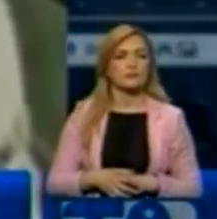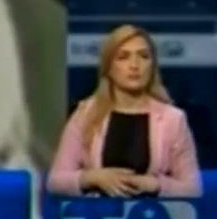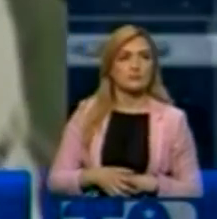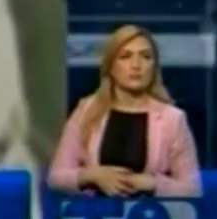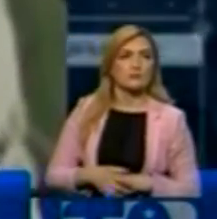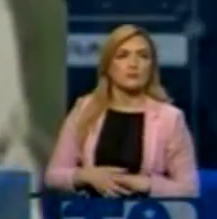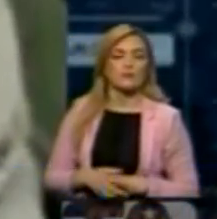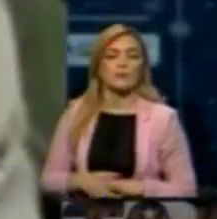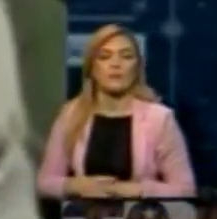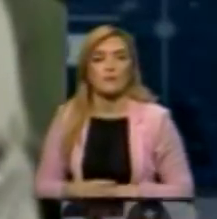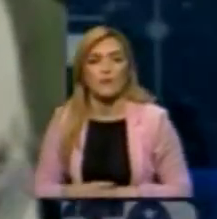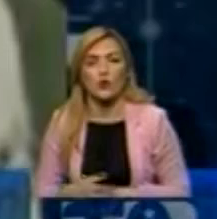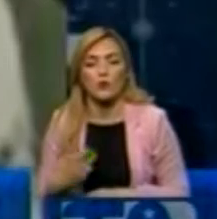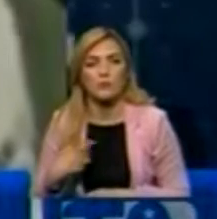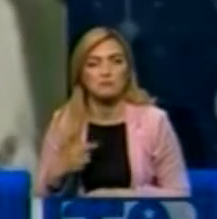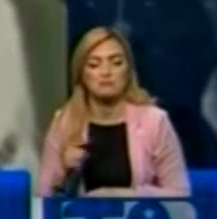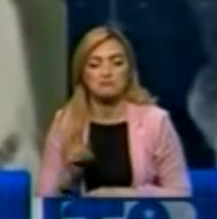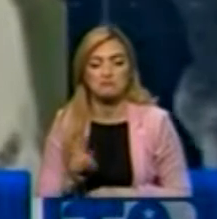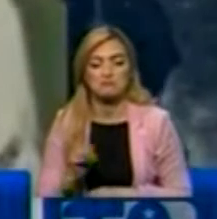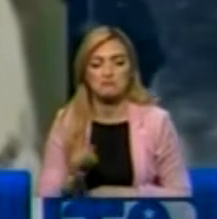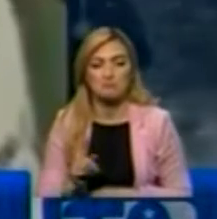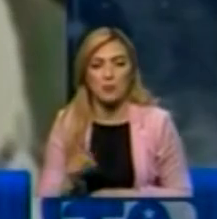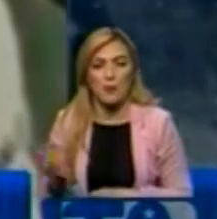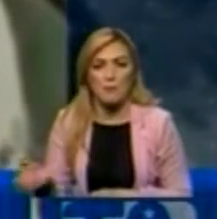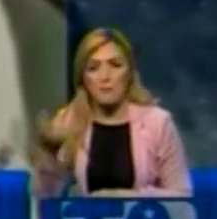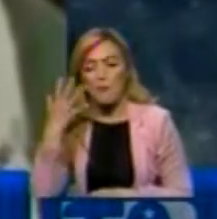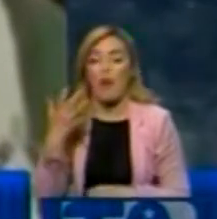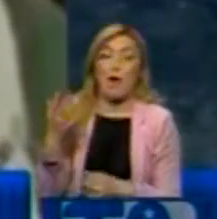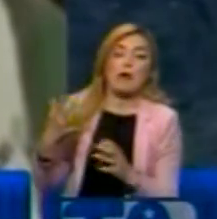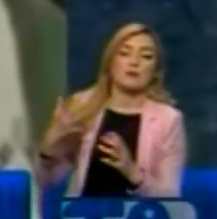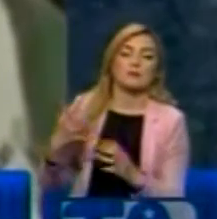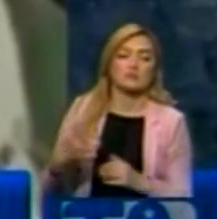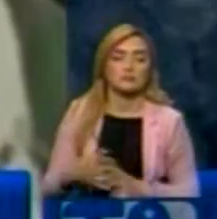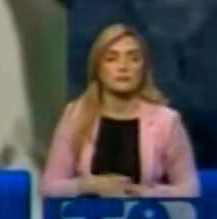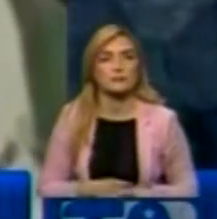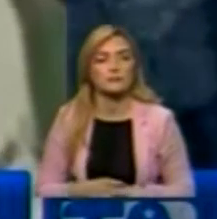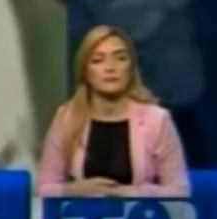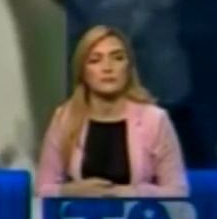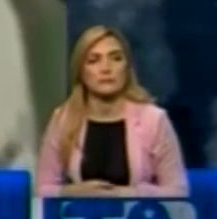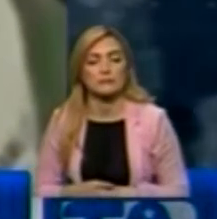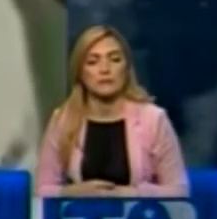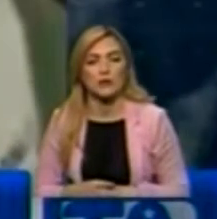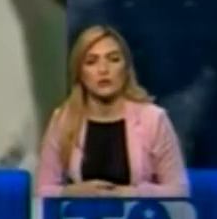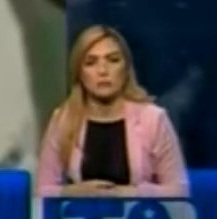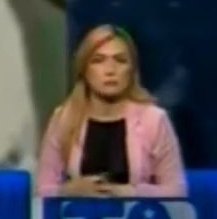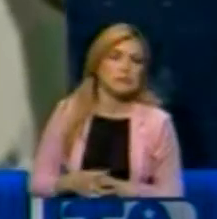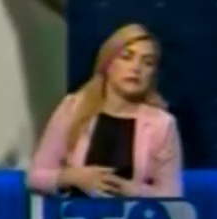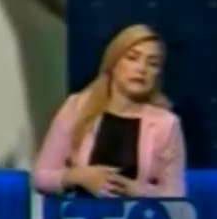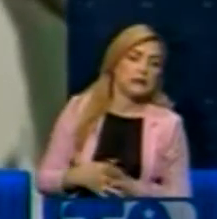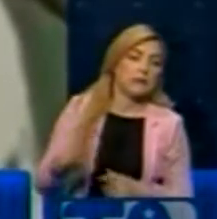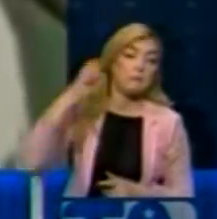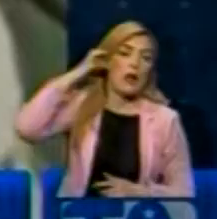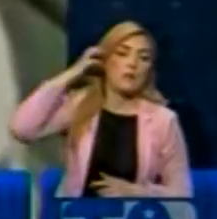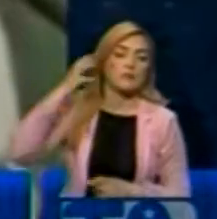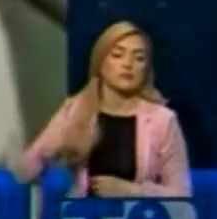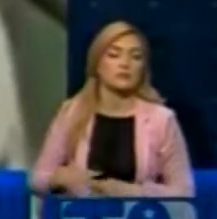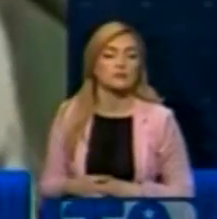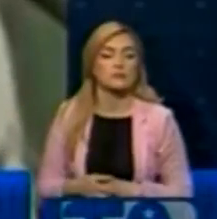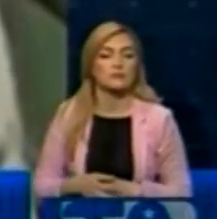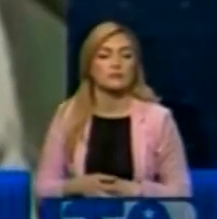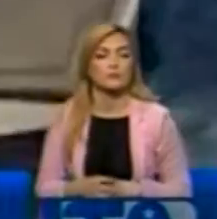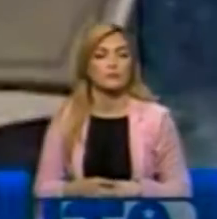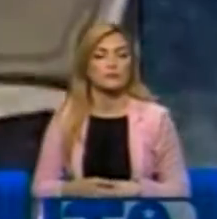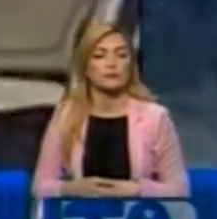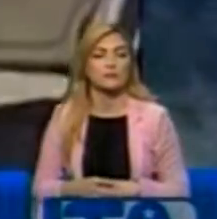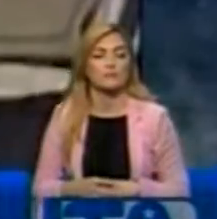Irme hacia atrás, como que correr, y alcanzo a virar la cara. Entonces, lo que viro la cara y es que me golpea de este